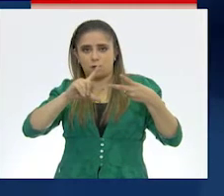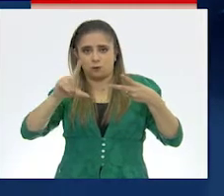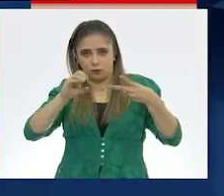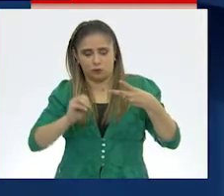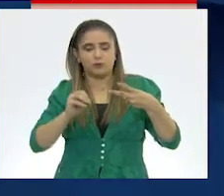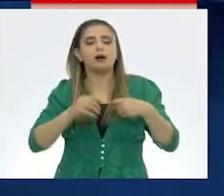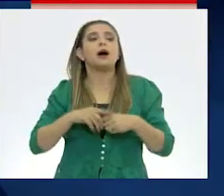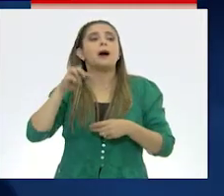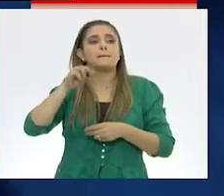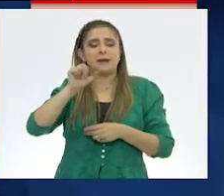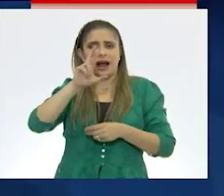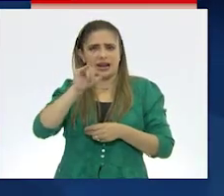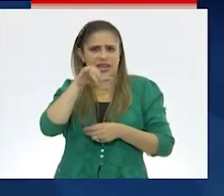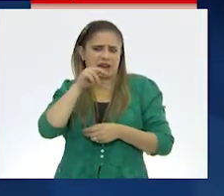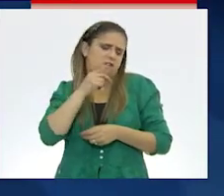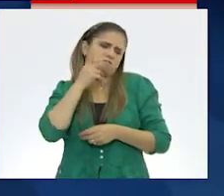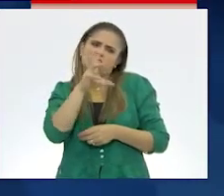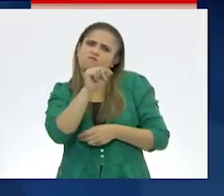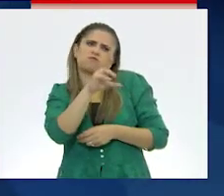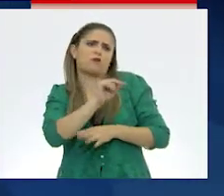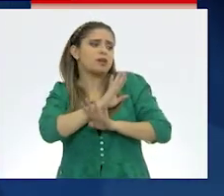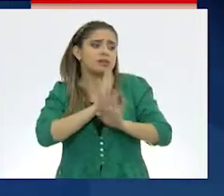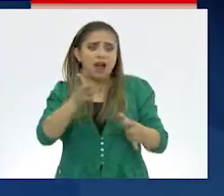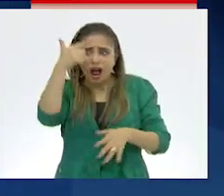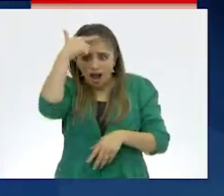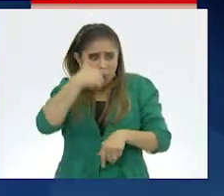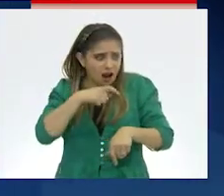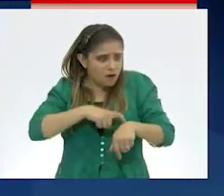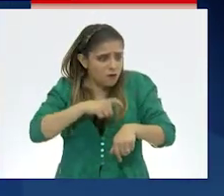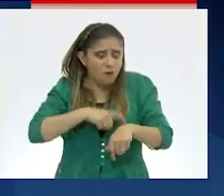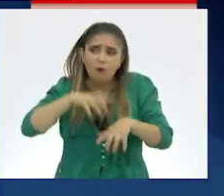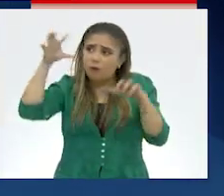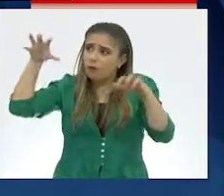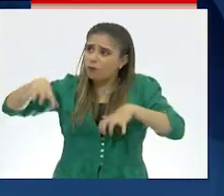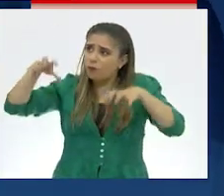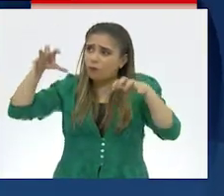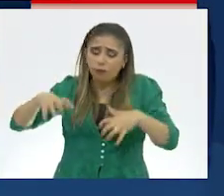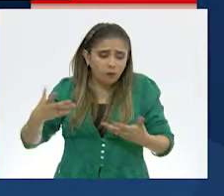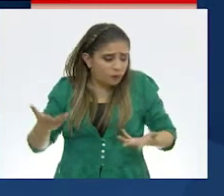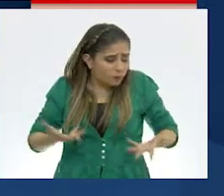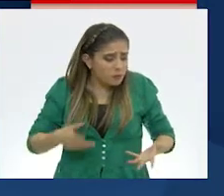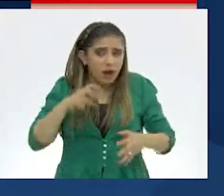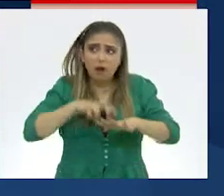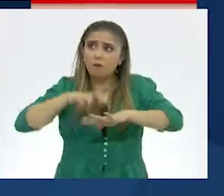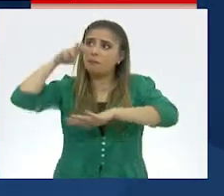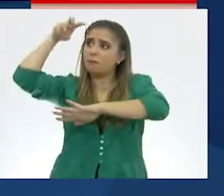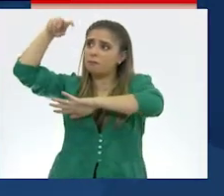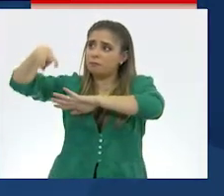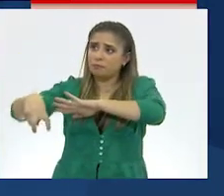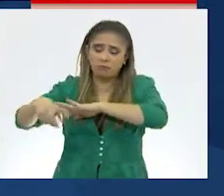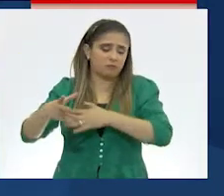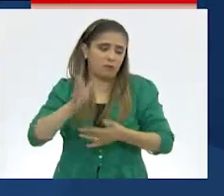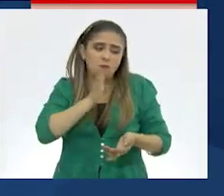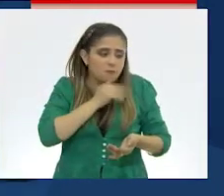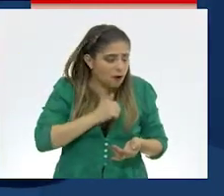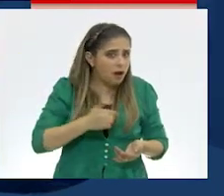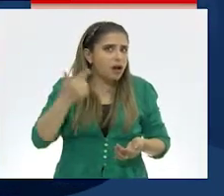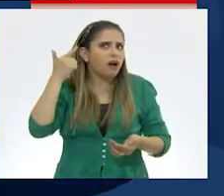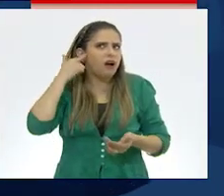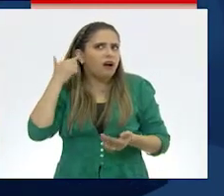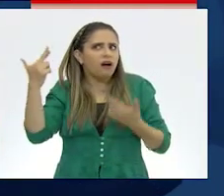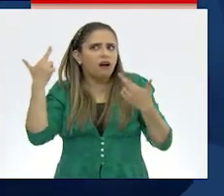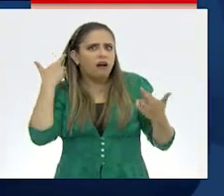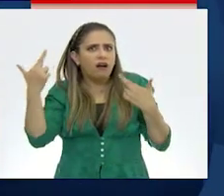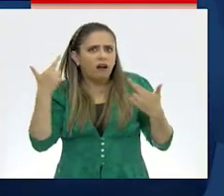se opuso argumentando que era de noche, había llovido, saltarían la barda para entrar, se escuchaban ruidos de los